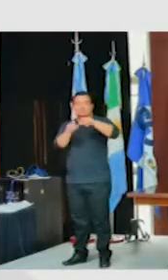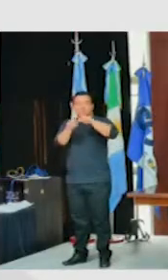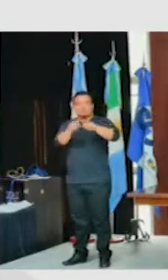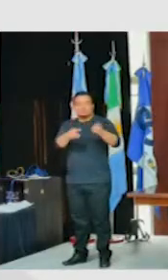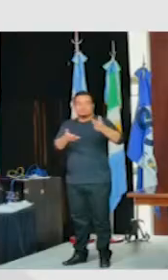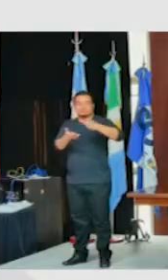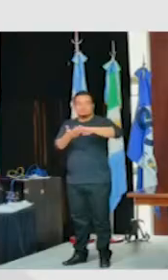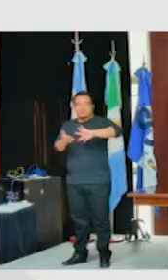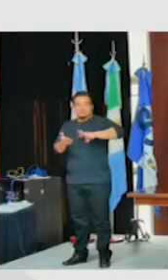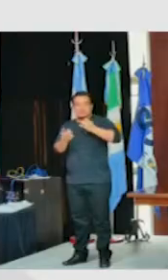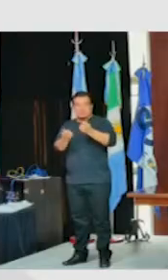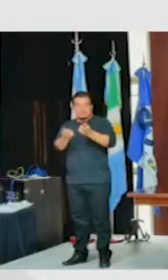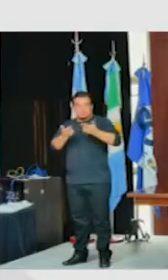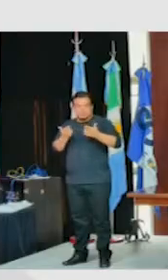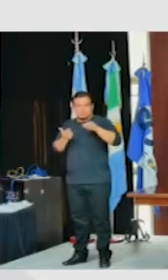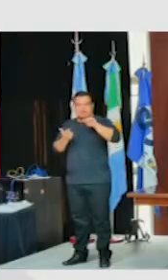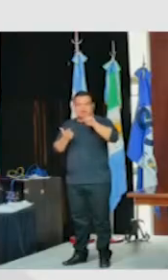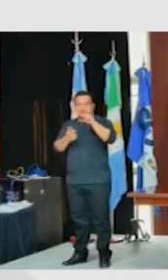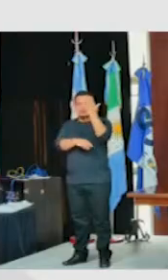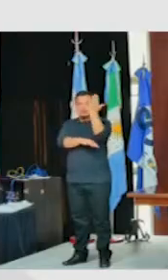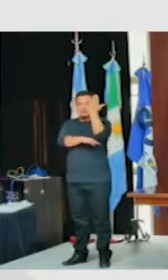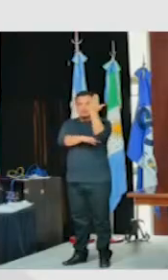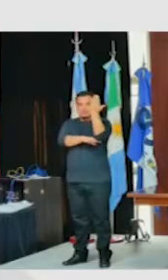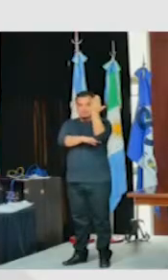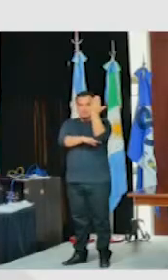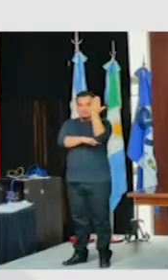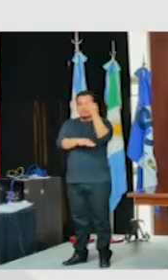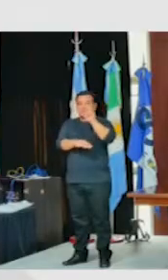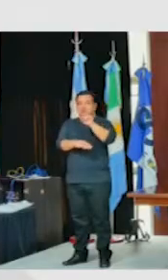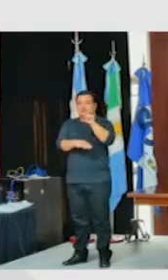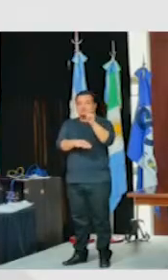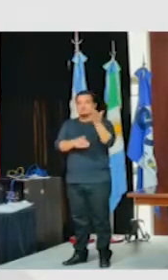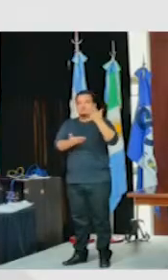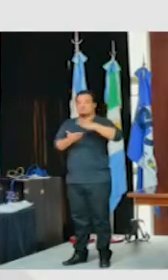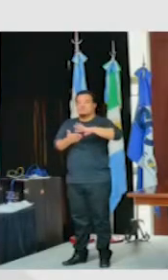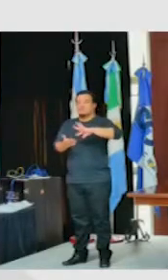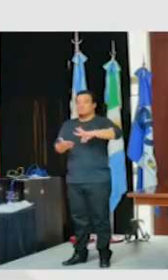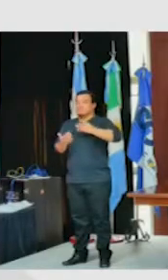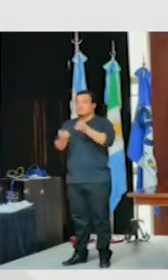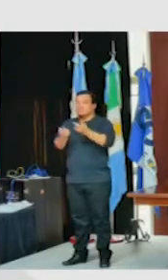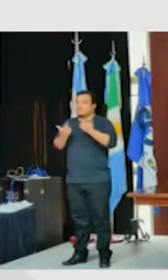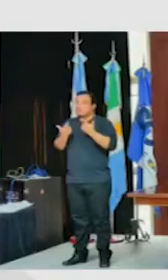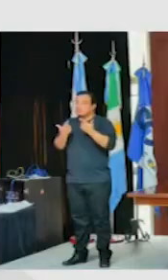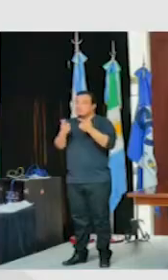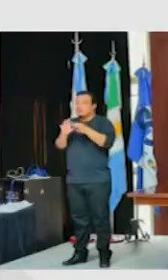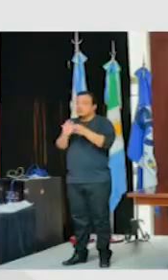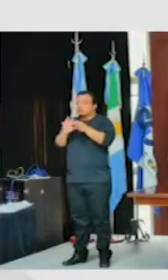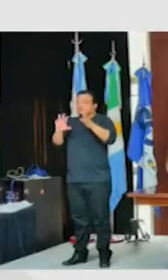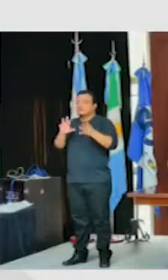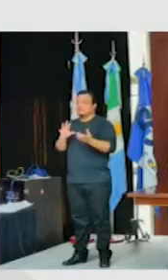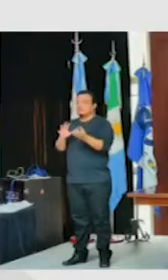una jornada donde se aprenden a hacer elementos para la autonomía. Bueno, quiero homenajear